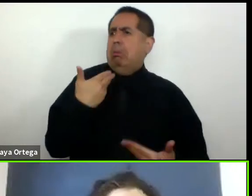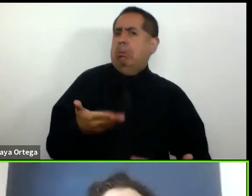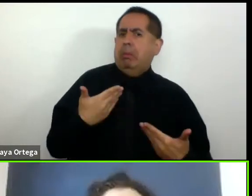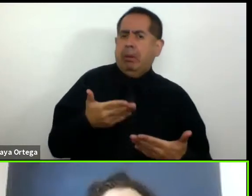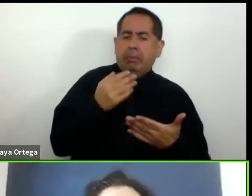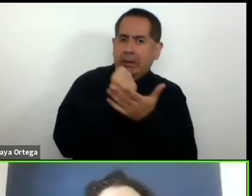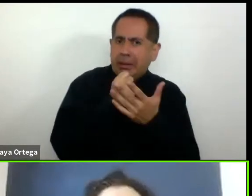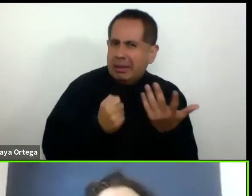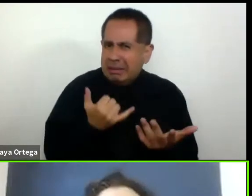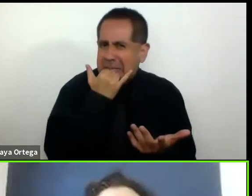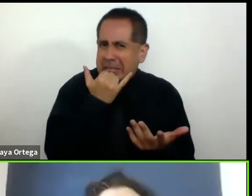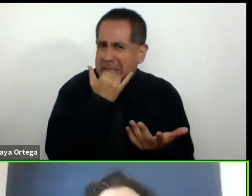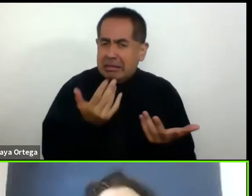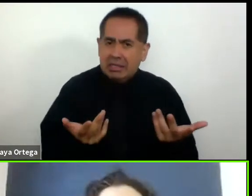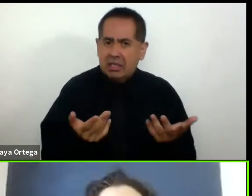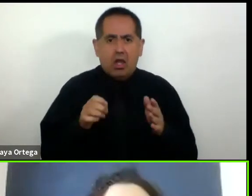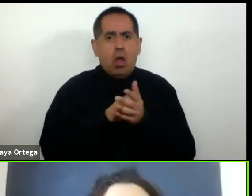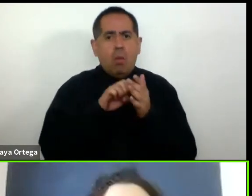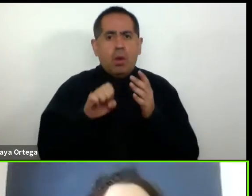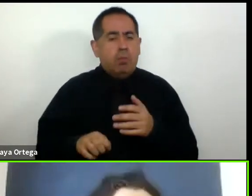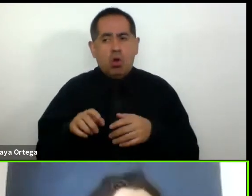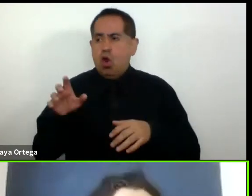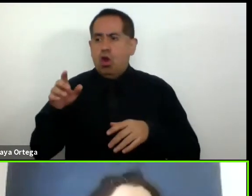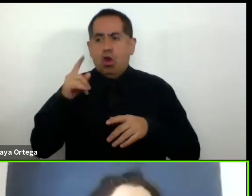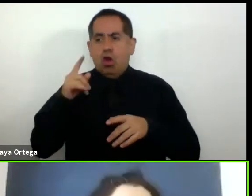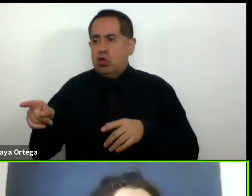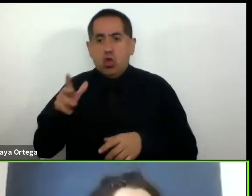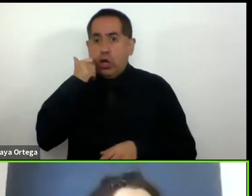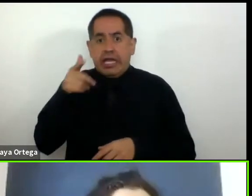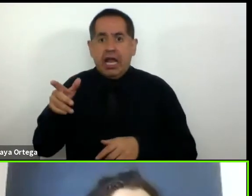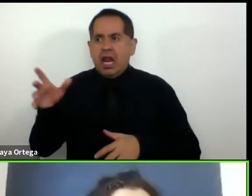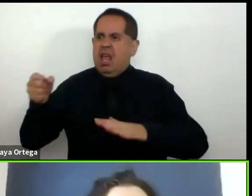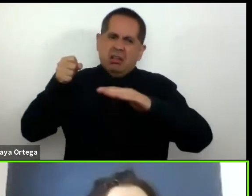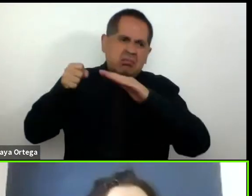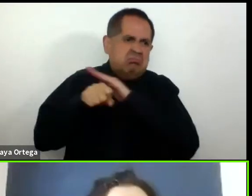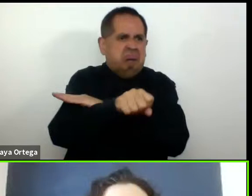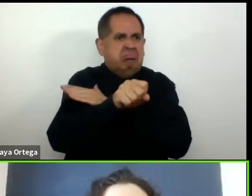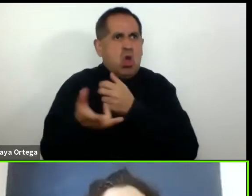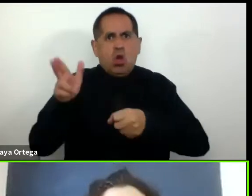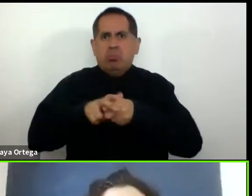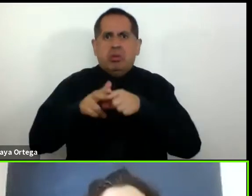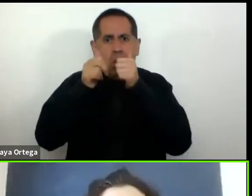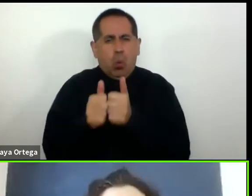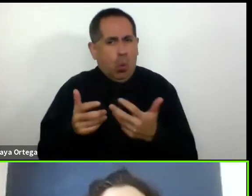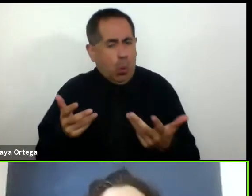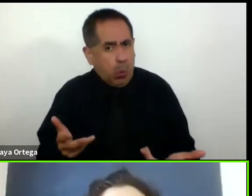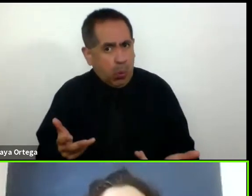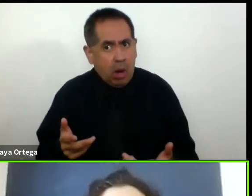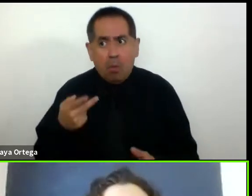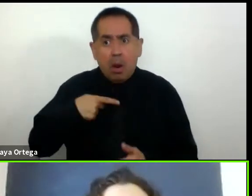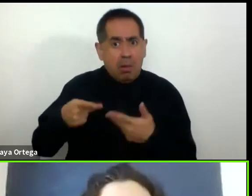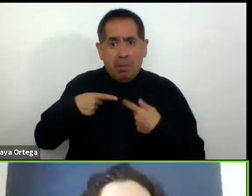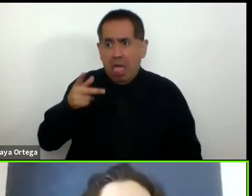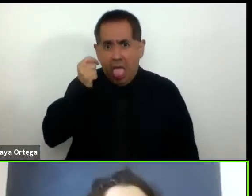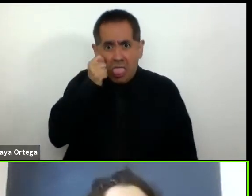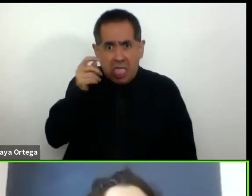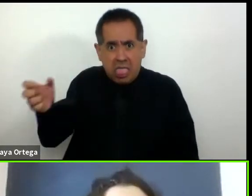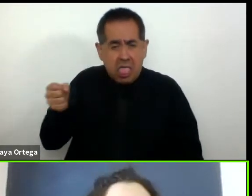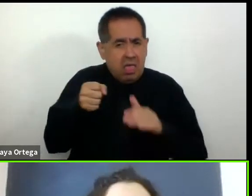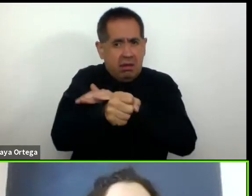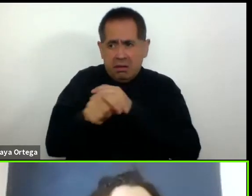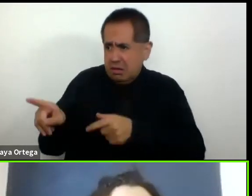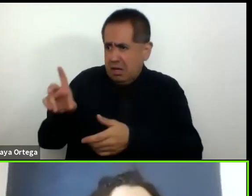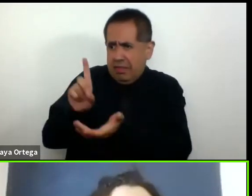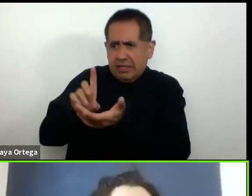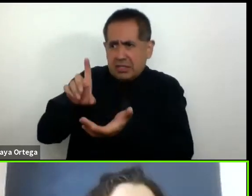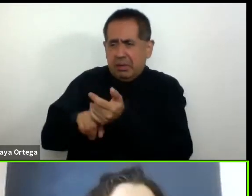ejemplo, los internamientos involuntarios o internamientos forzosos, es decir, que una persona sea privada de su libertad en razón de su